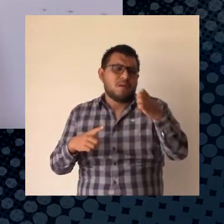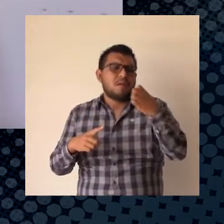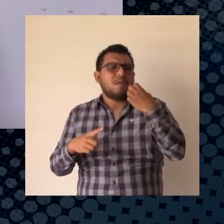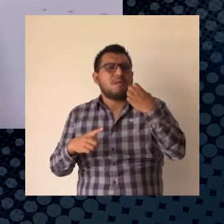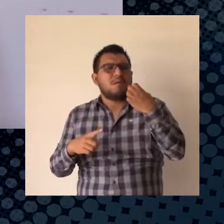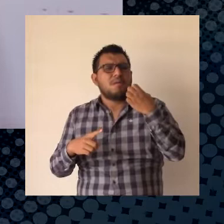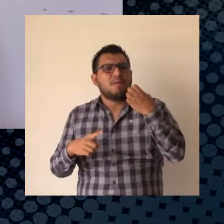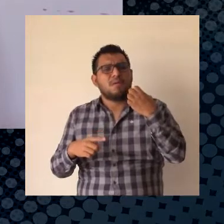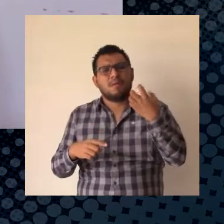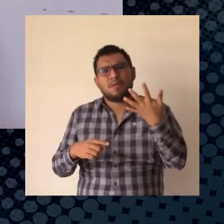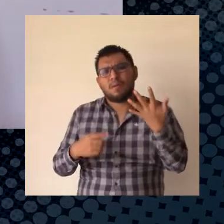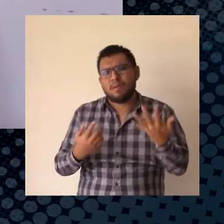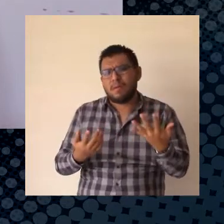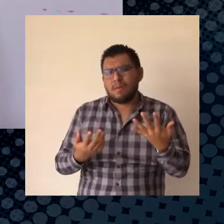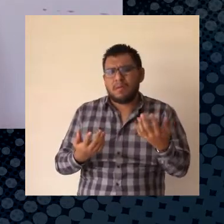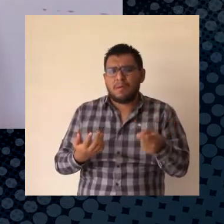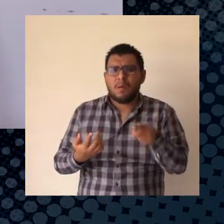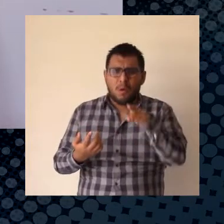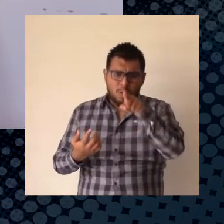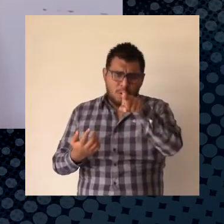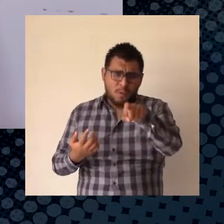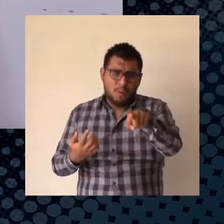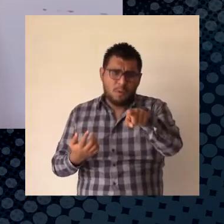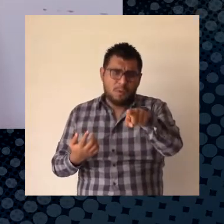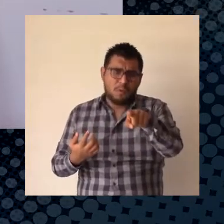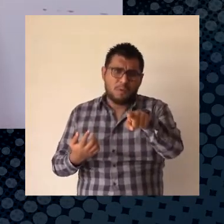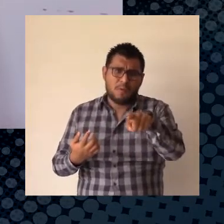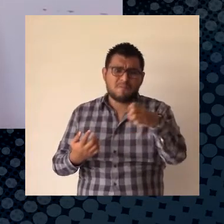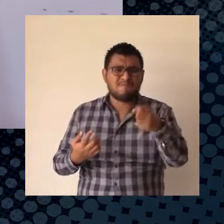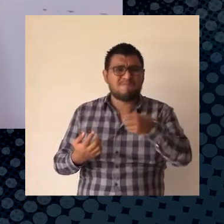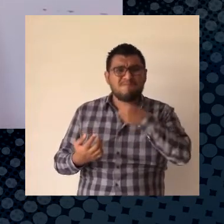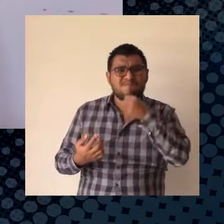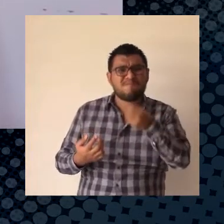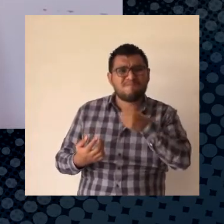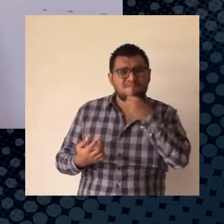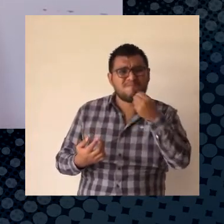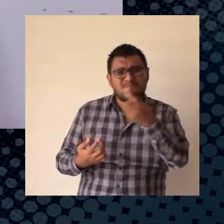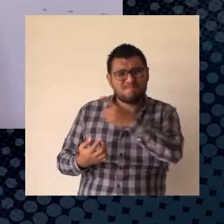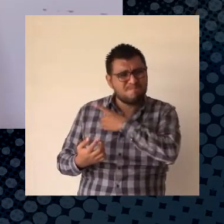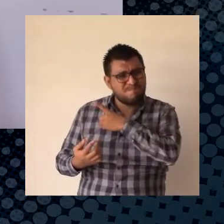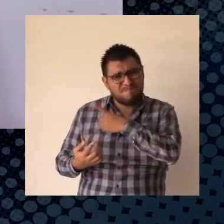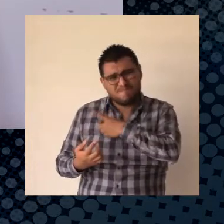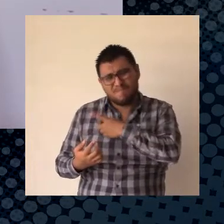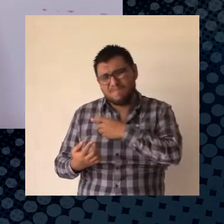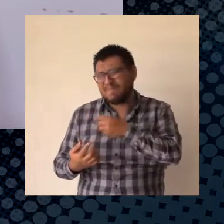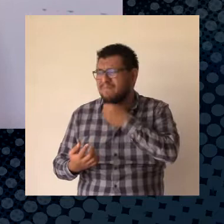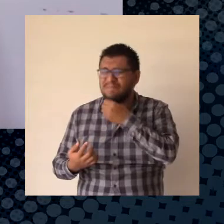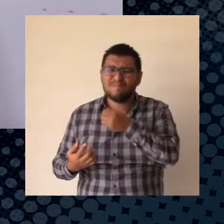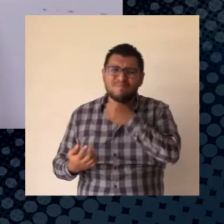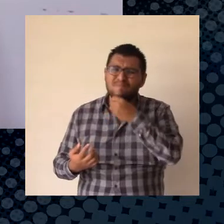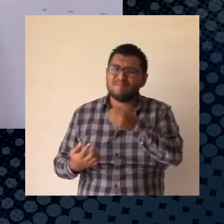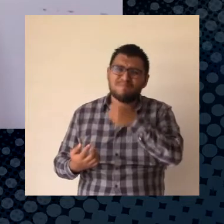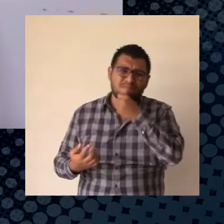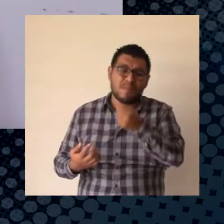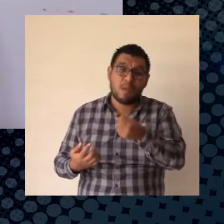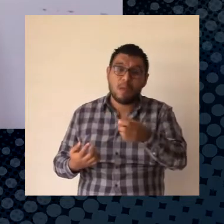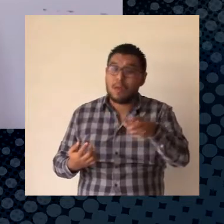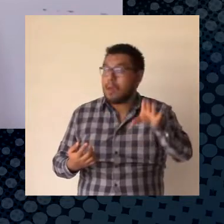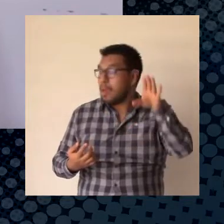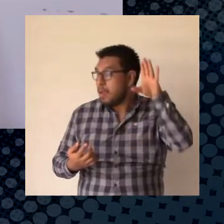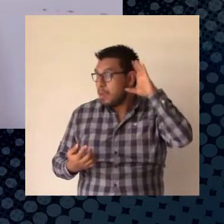uno que va a hacer que usted sea un murmurador nada más y que usted vaya a ser un